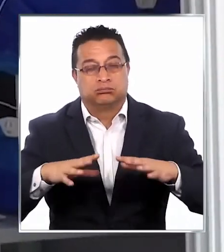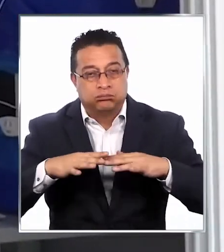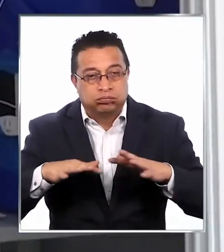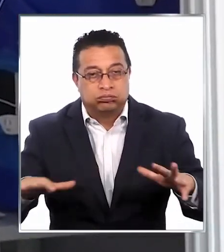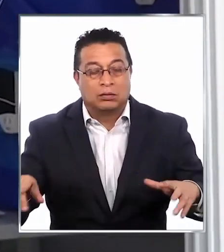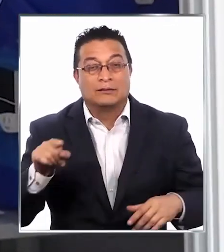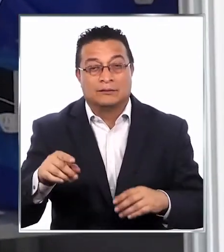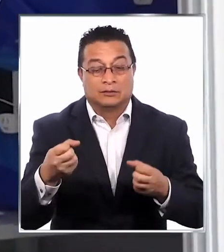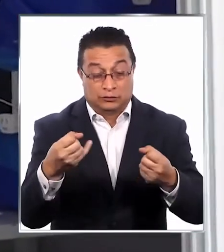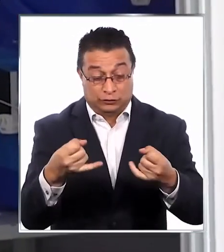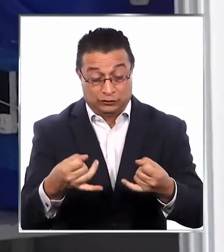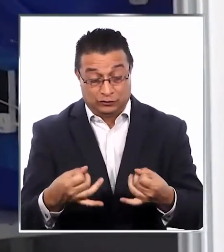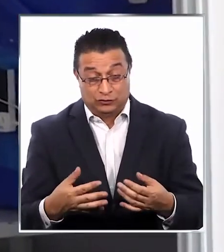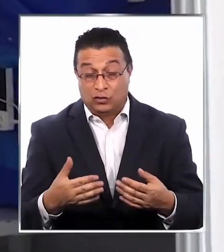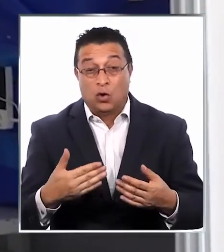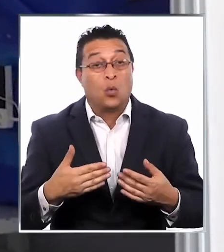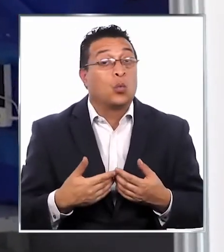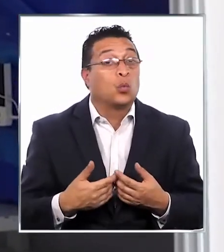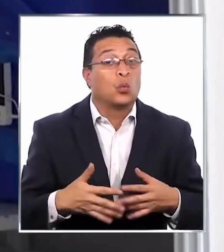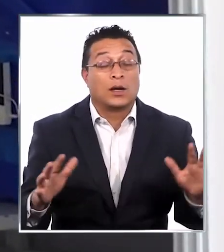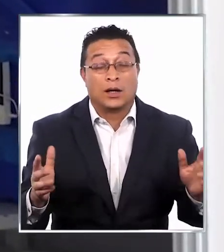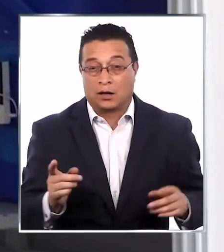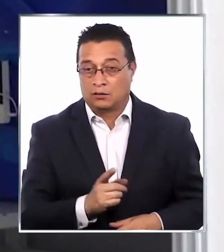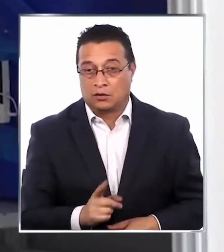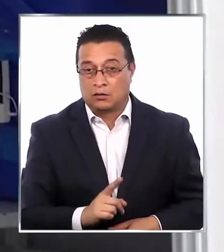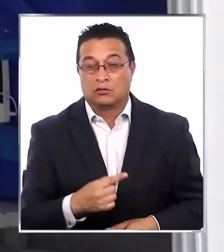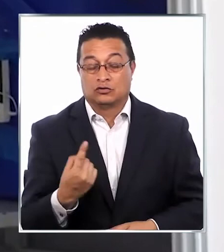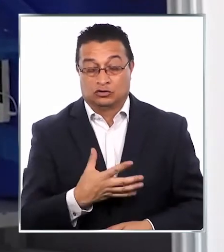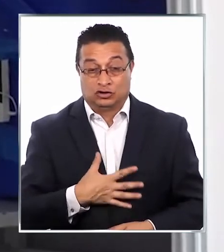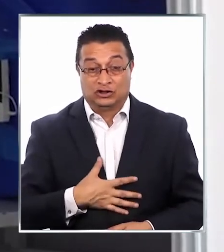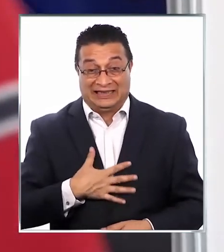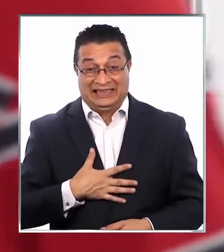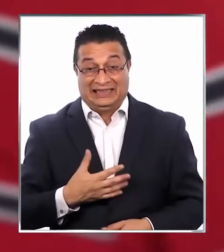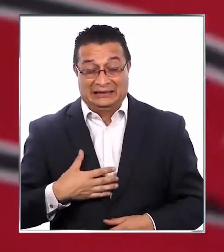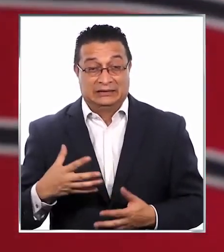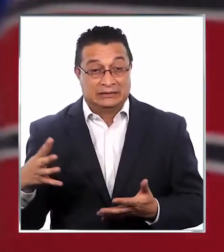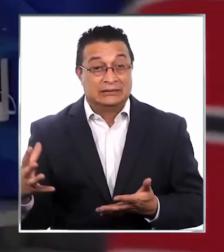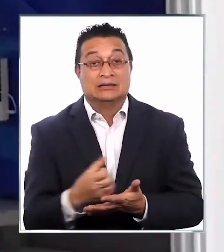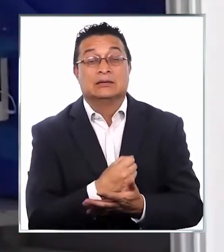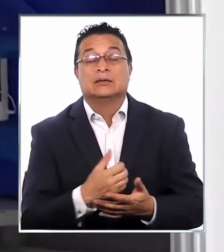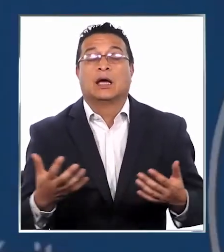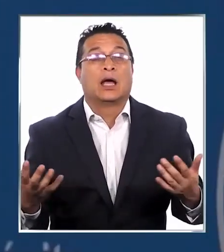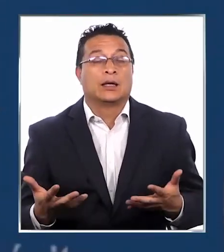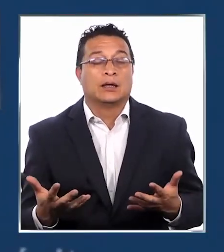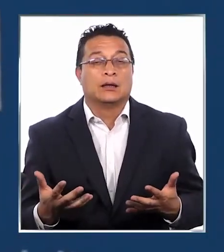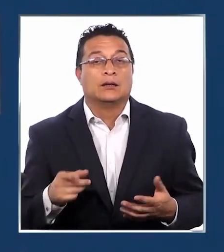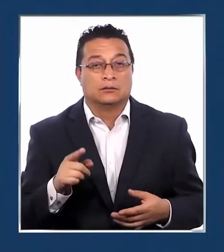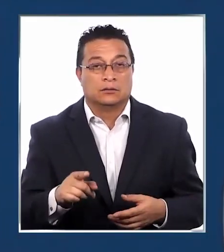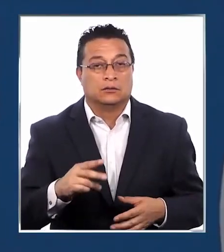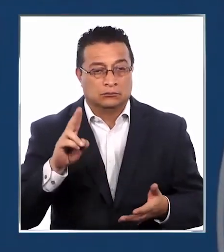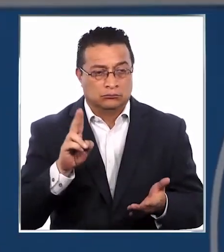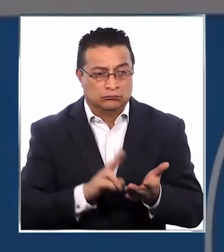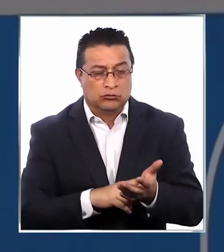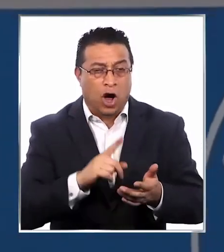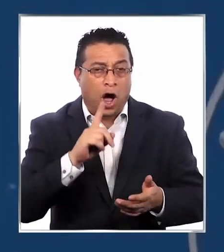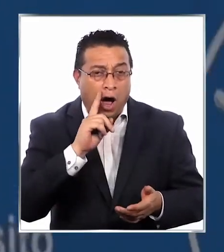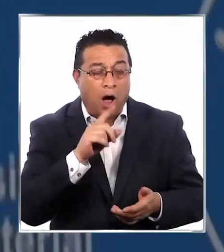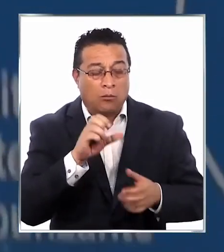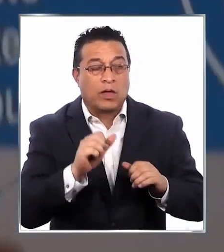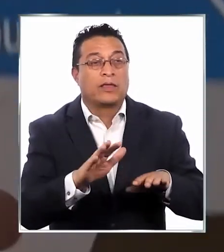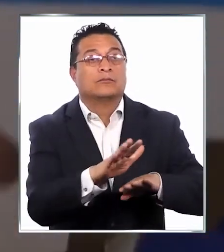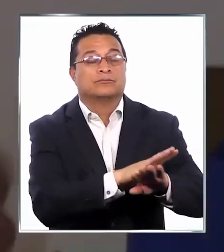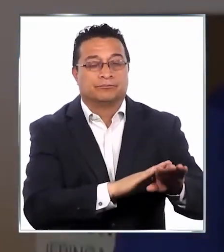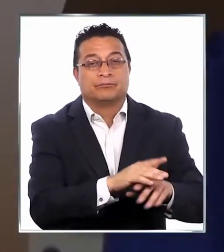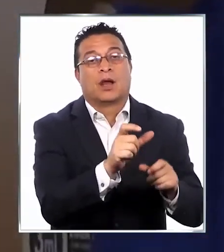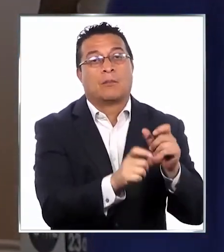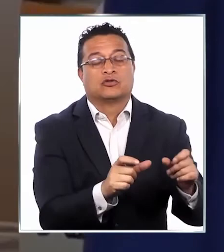rebaño. No es una cifra que se da al azar, sino que lo que nosotros queremos lograr es que, teniendo ese efecto rebaño, podamos